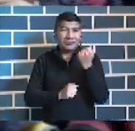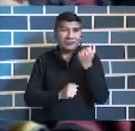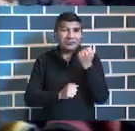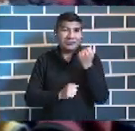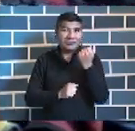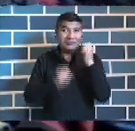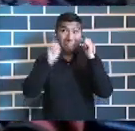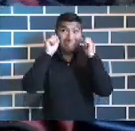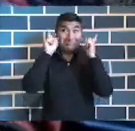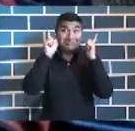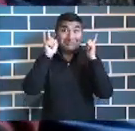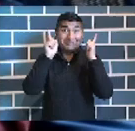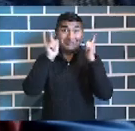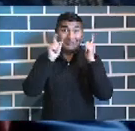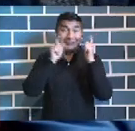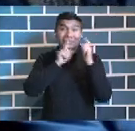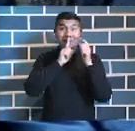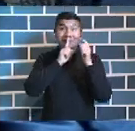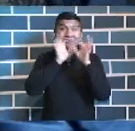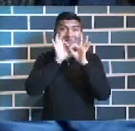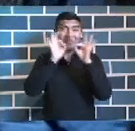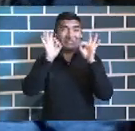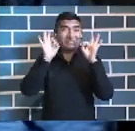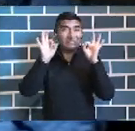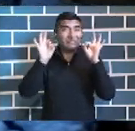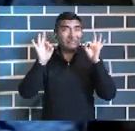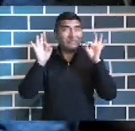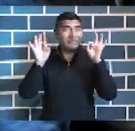Me impresiona ese silencio.